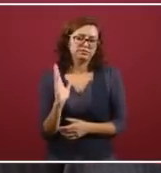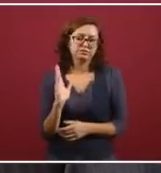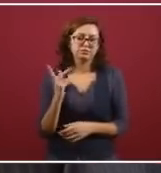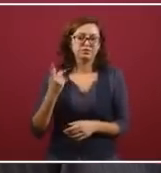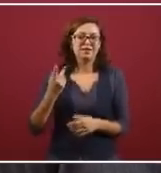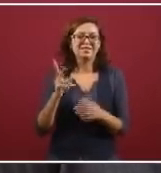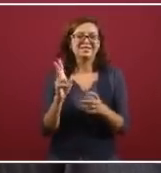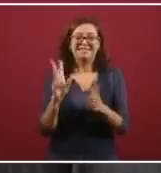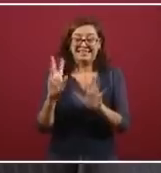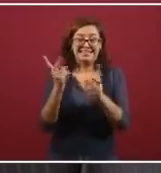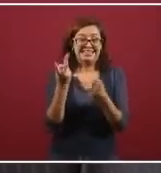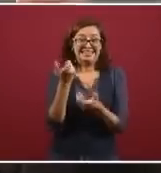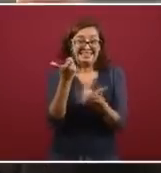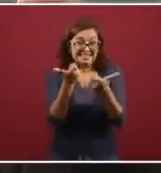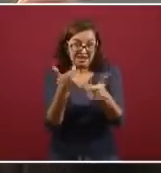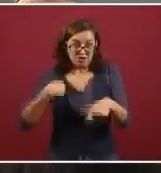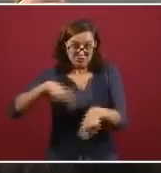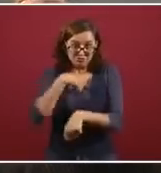tocar.